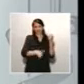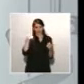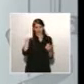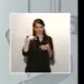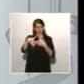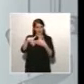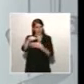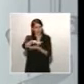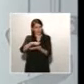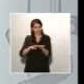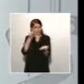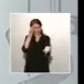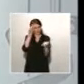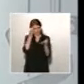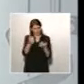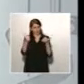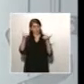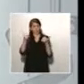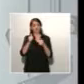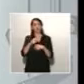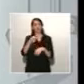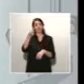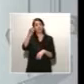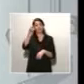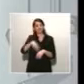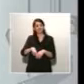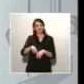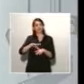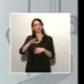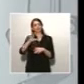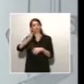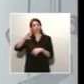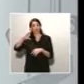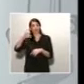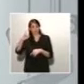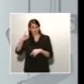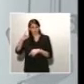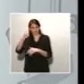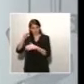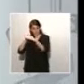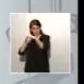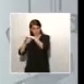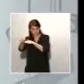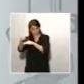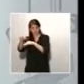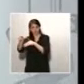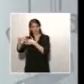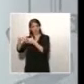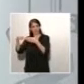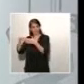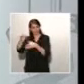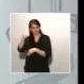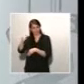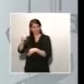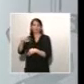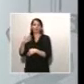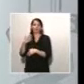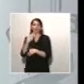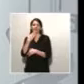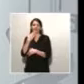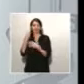del 70% de los pacientes ingresados en UCI tienen más de 60 años.